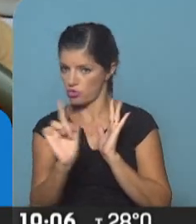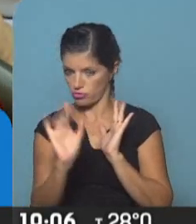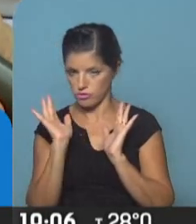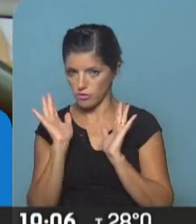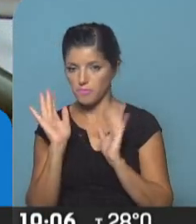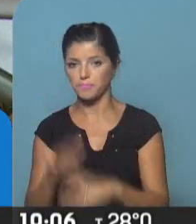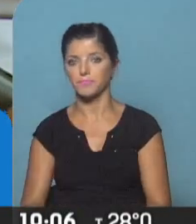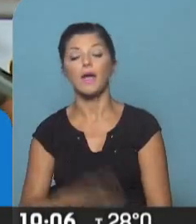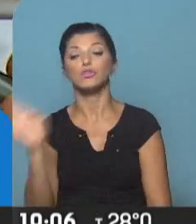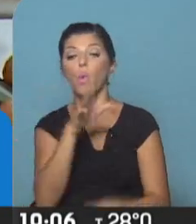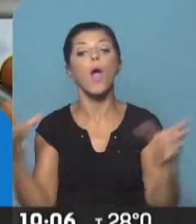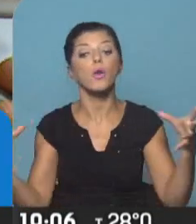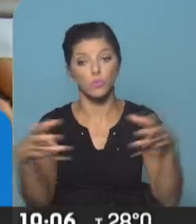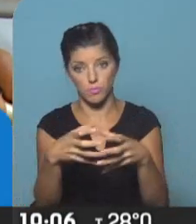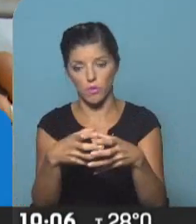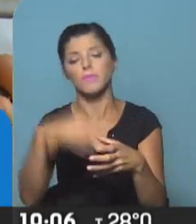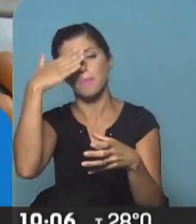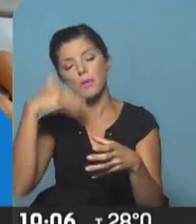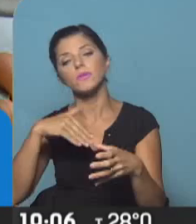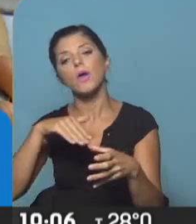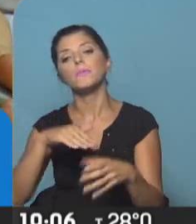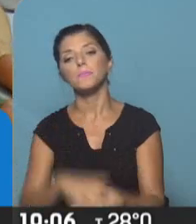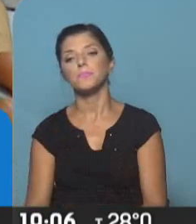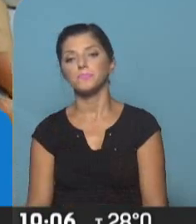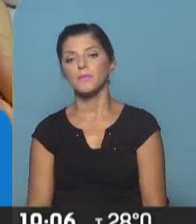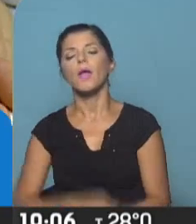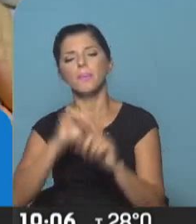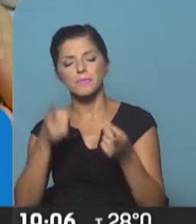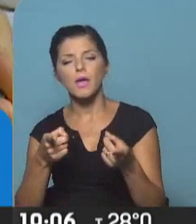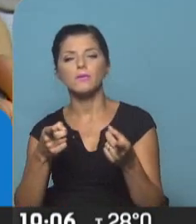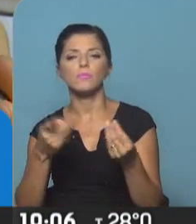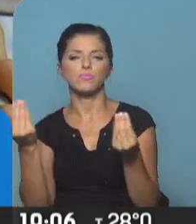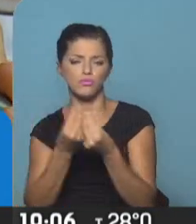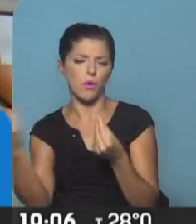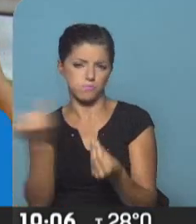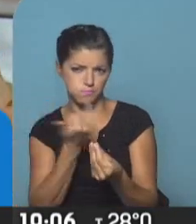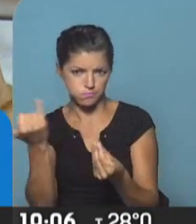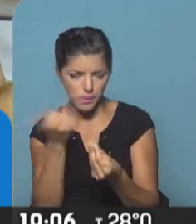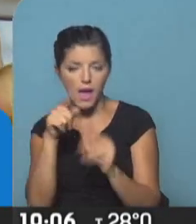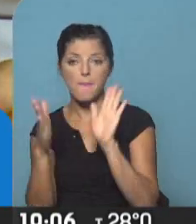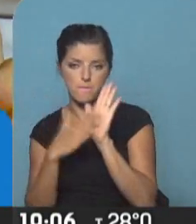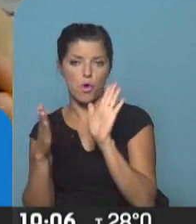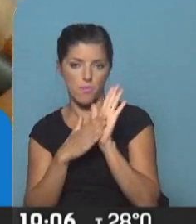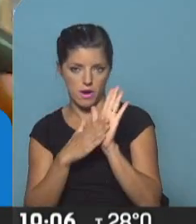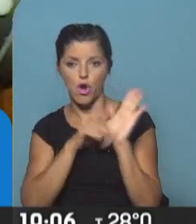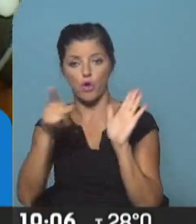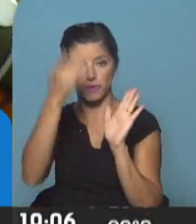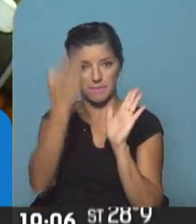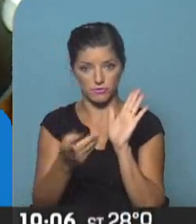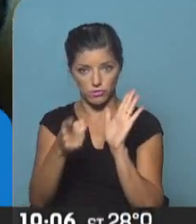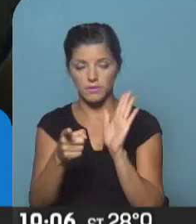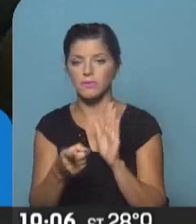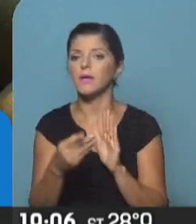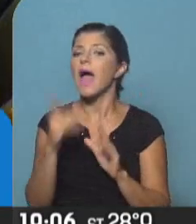y después tenemos varias testimoniales que fuimos recibiendo ahí en la fiscalía, que de ahí puede surgir prueba. ¿Puede haber más integrantes de esta red,